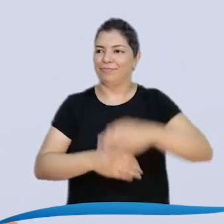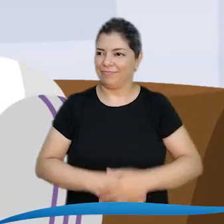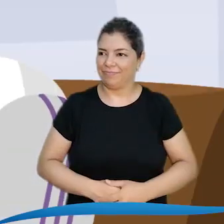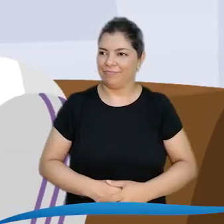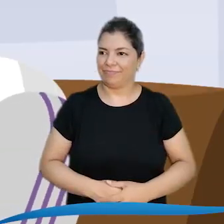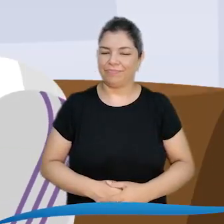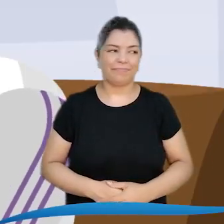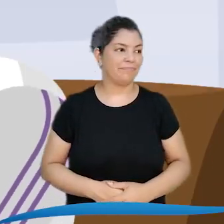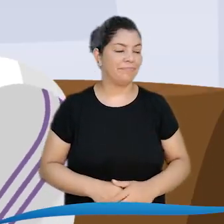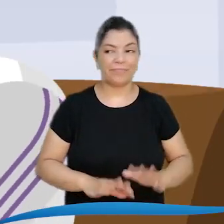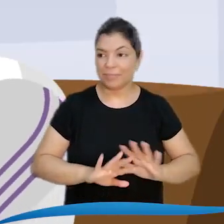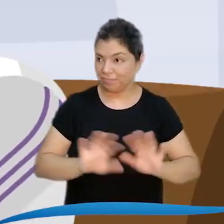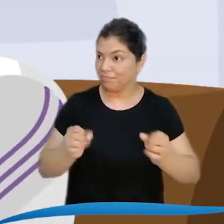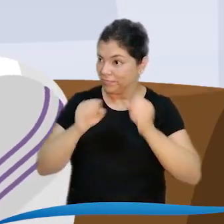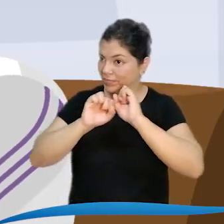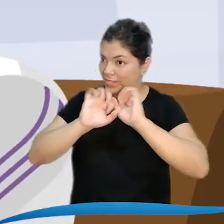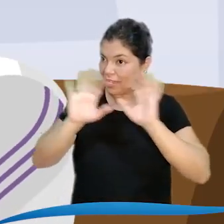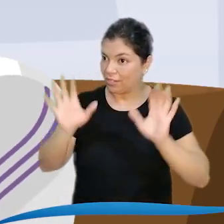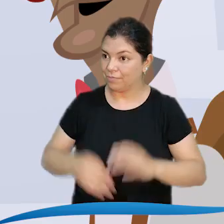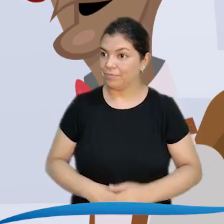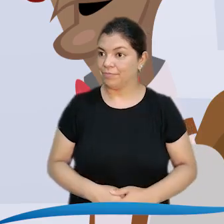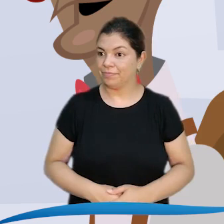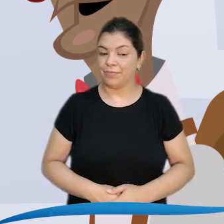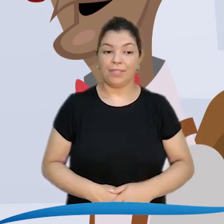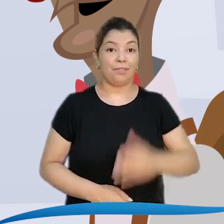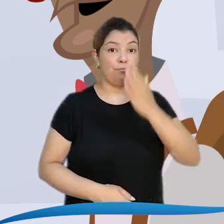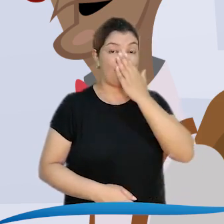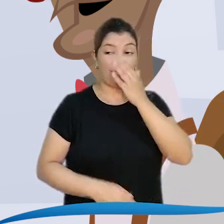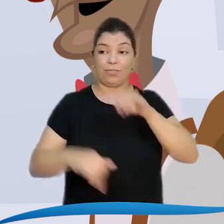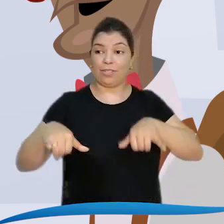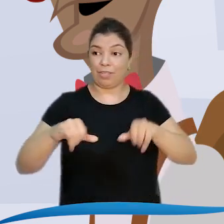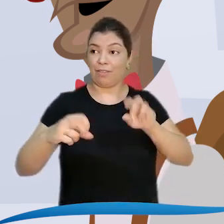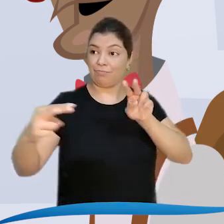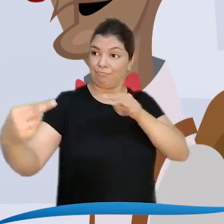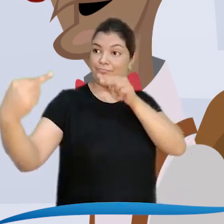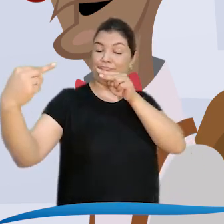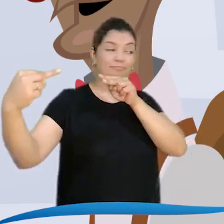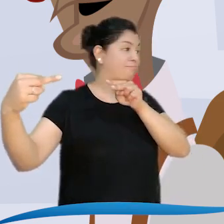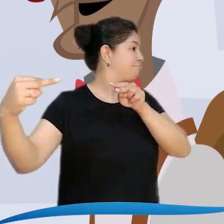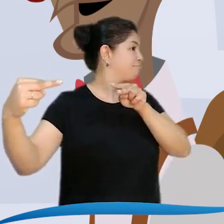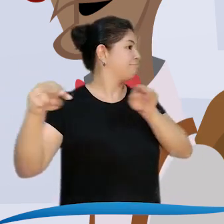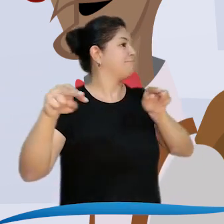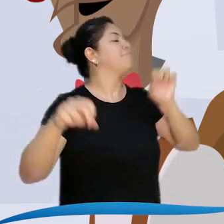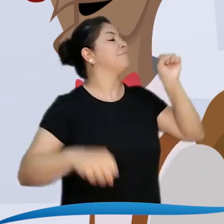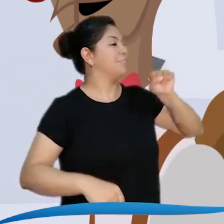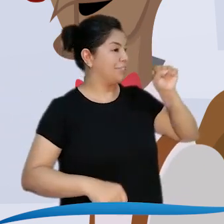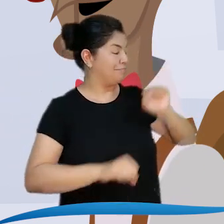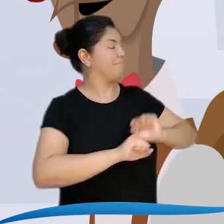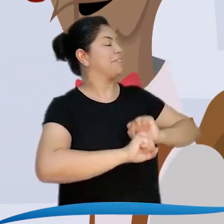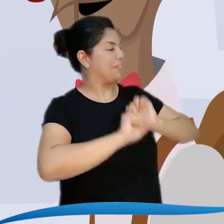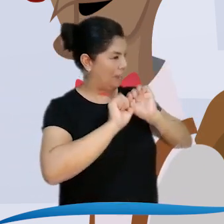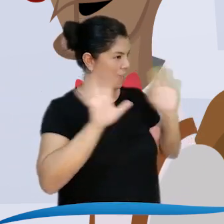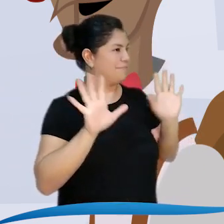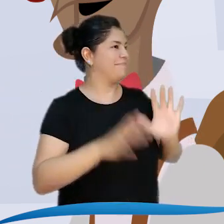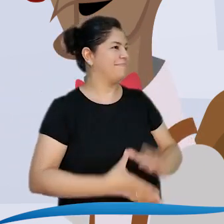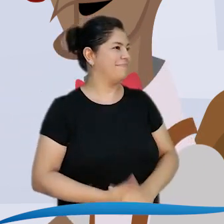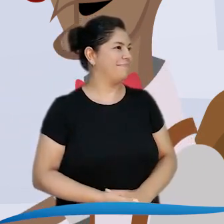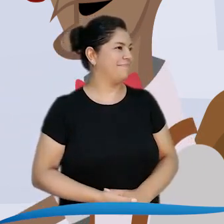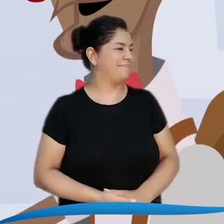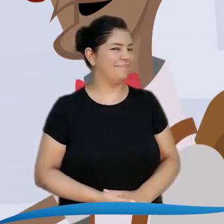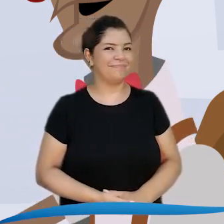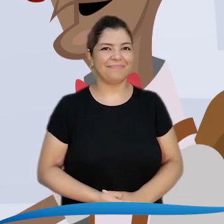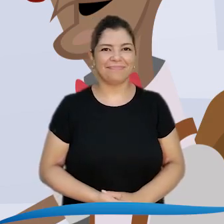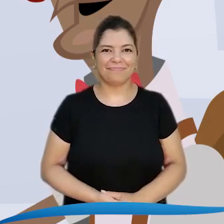representantes. Hasta acá nos queda todo claro. Equidad y Bonifacio mirándose el uno al otro y responden al unísono.